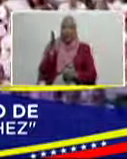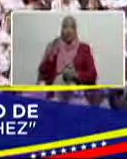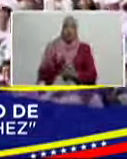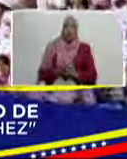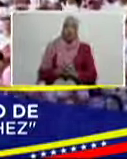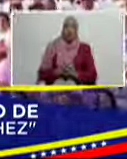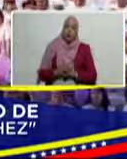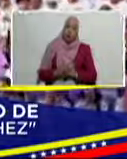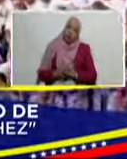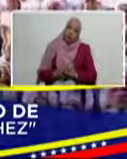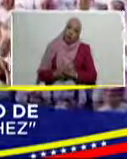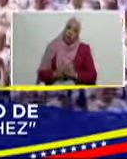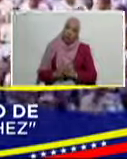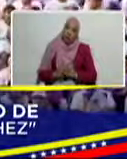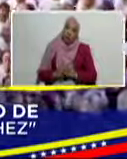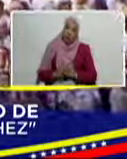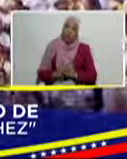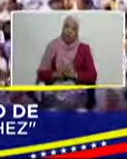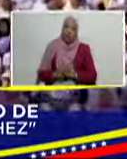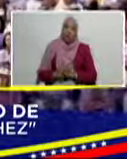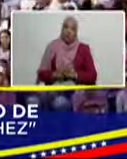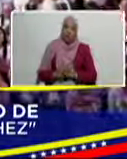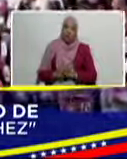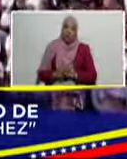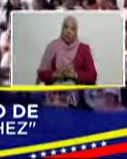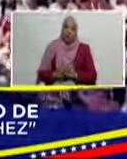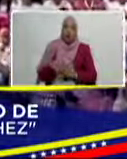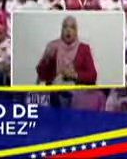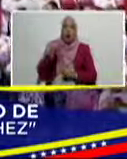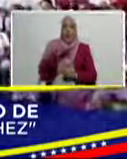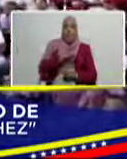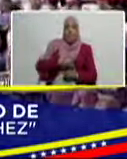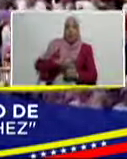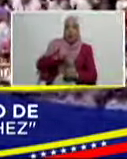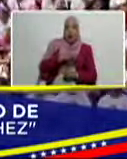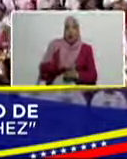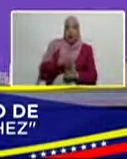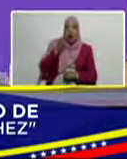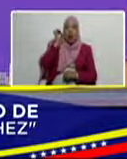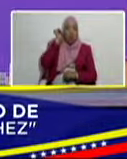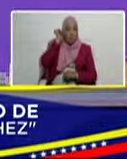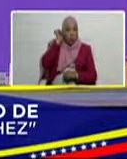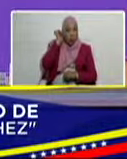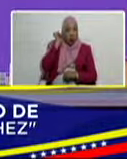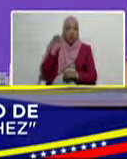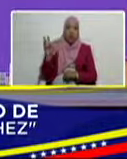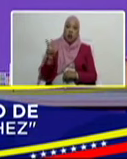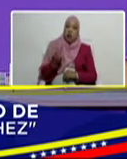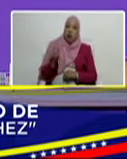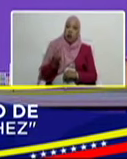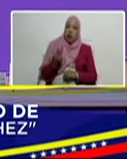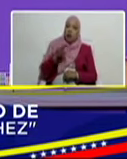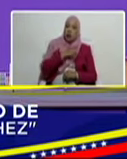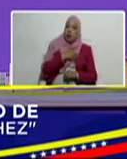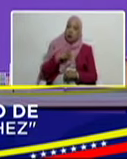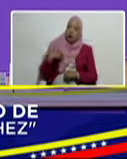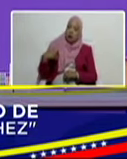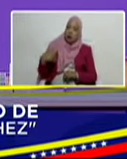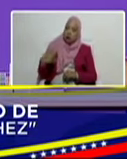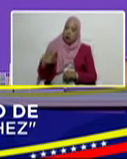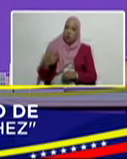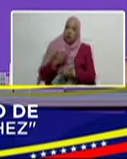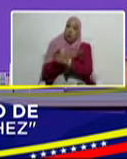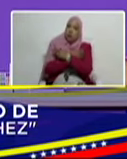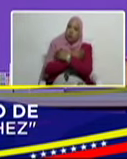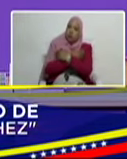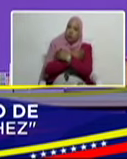Hemos venido en el marco de la gran misión Venezuela Mujer. Quiero felicitar